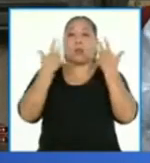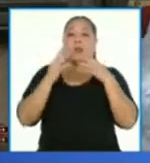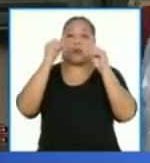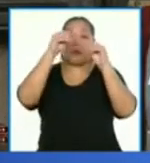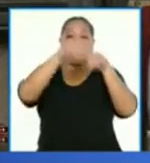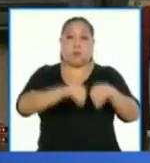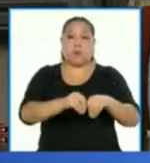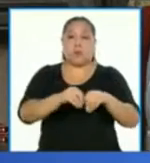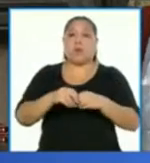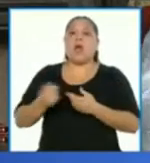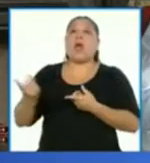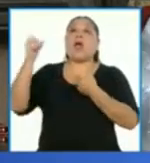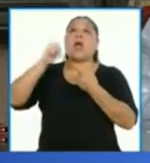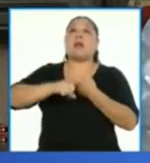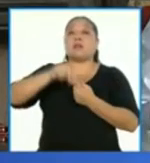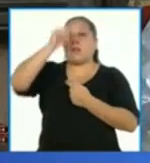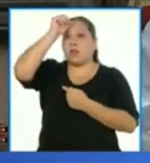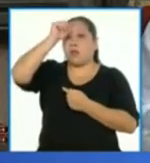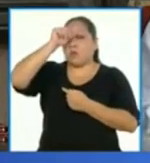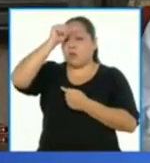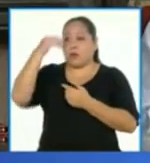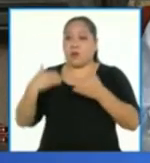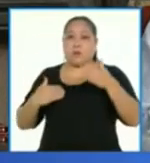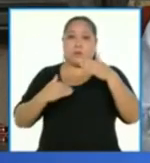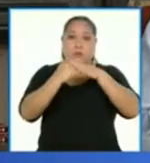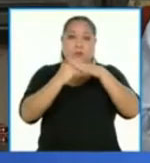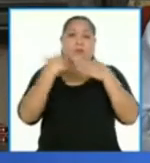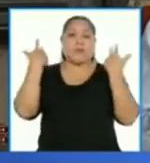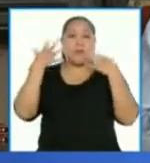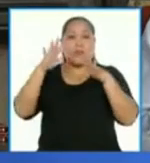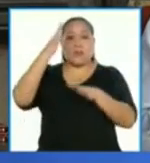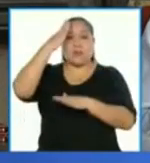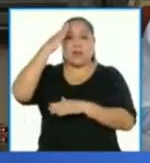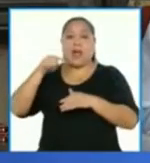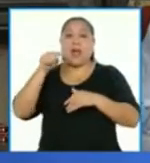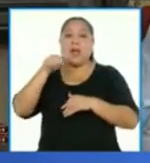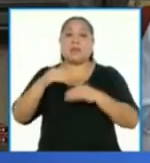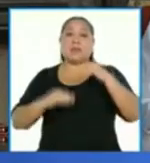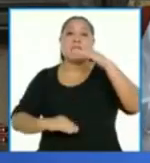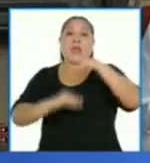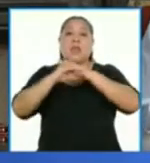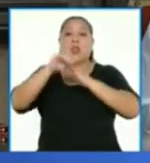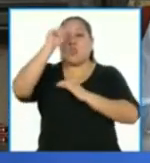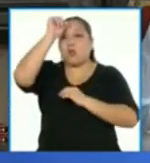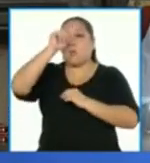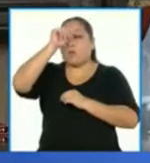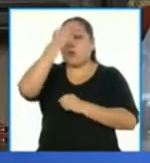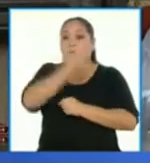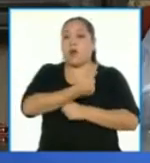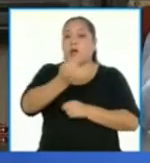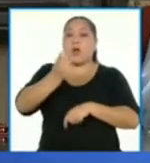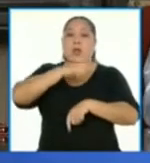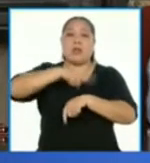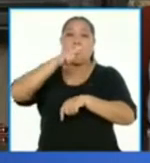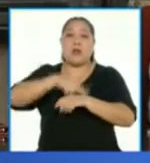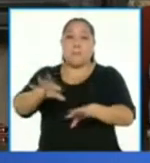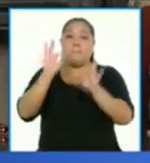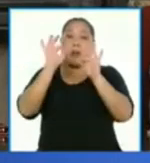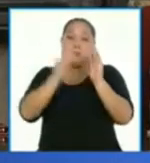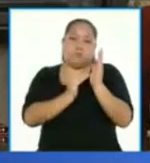vigentes hasta este domingo o sea como todas y todos sabemos hasta este domingo en las regiones en los departamentos con riesgo